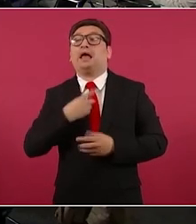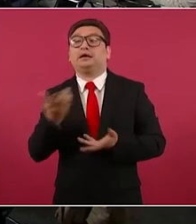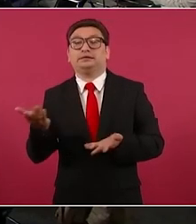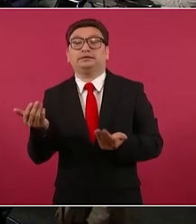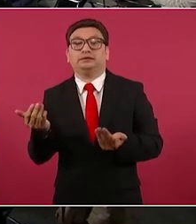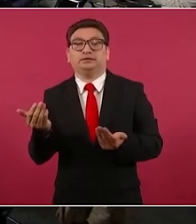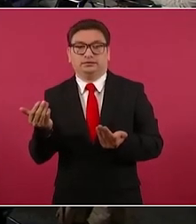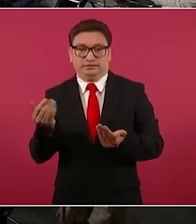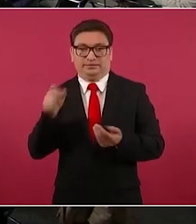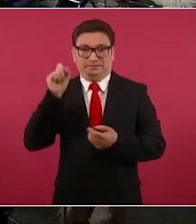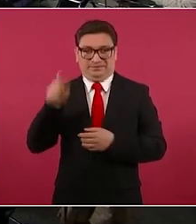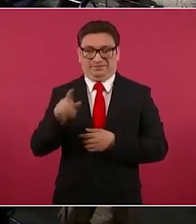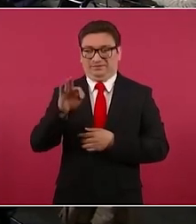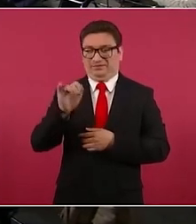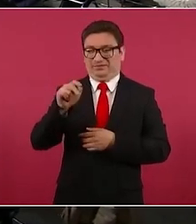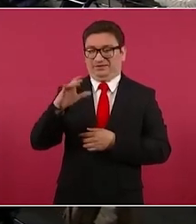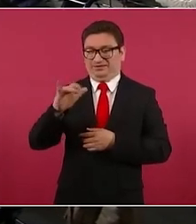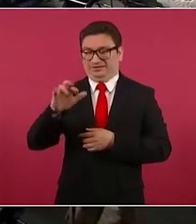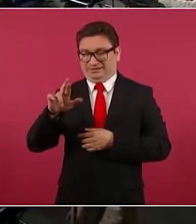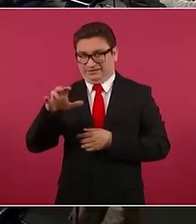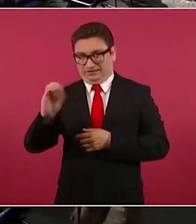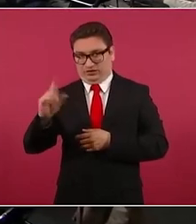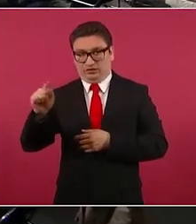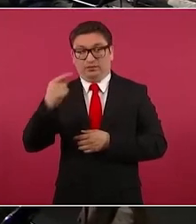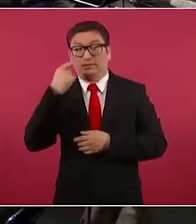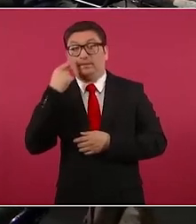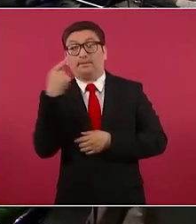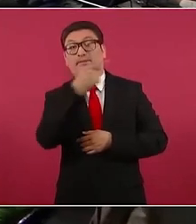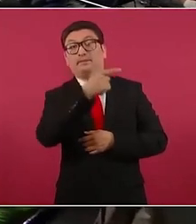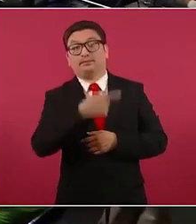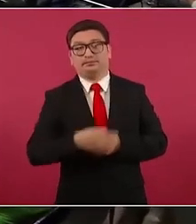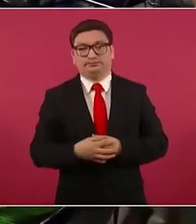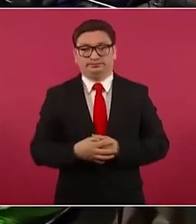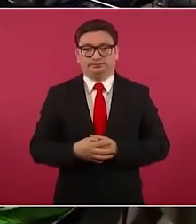del financiero. Miren eso.